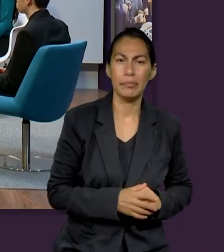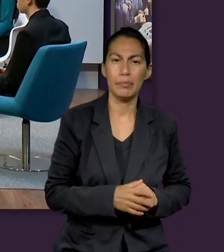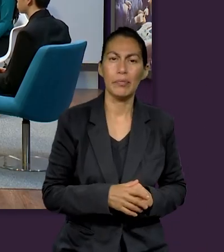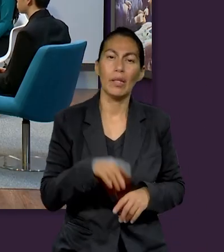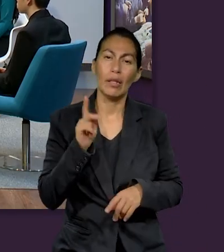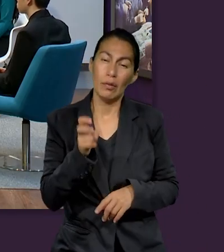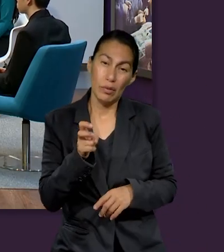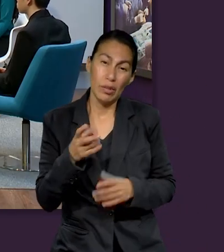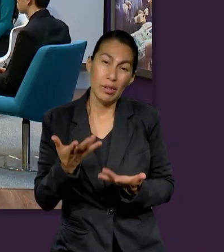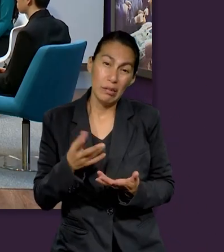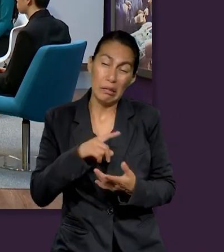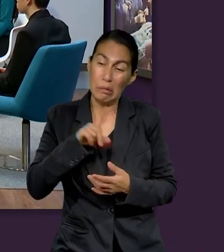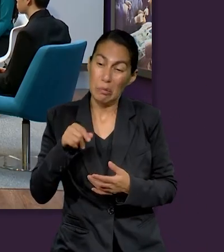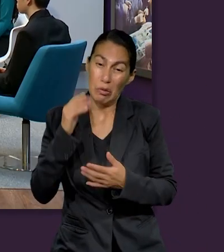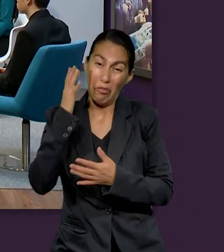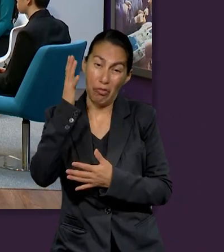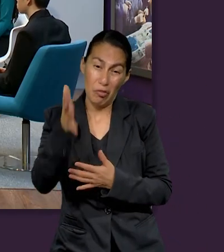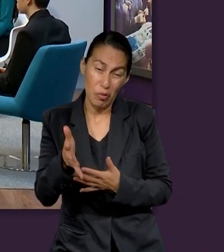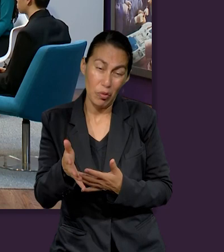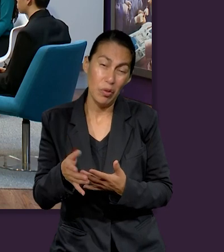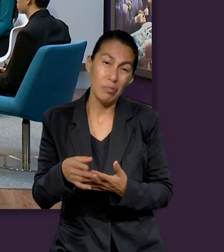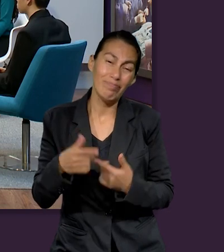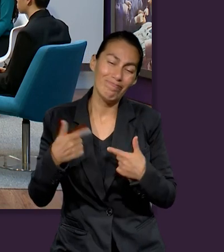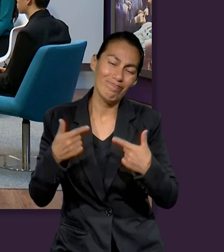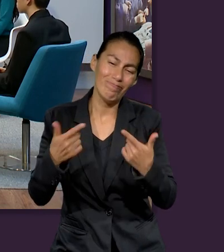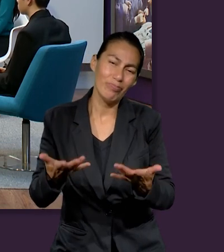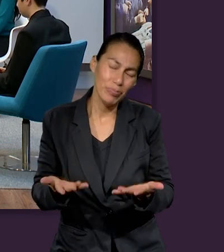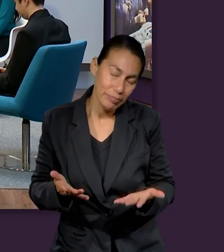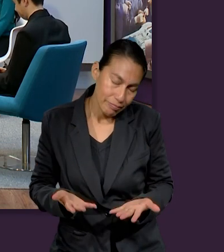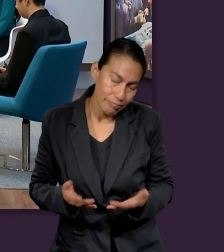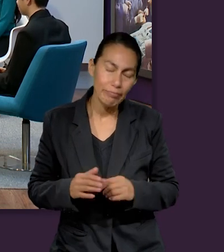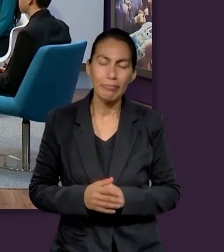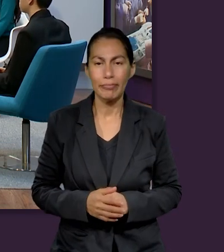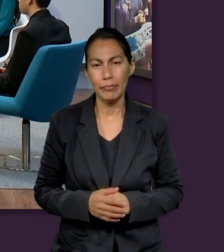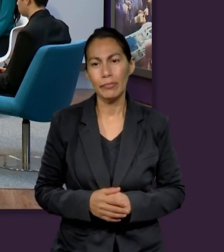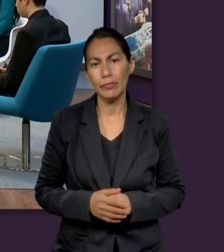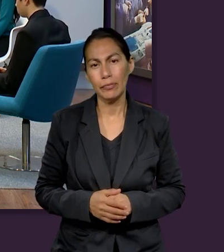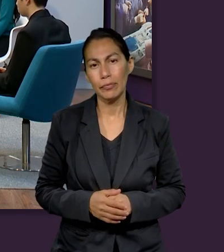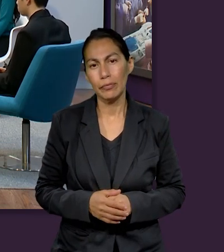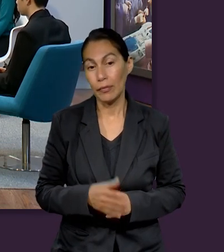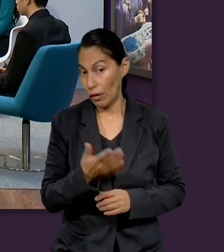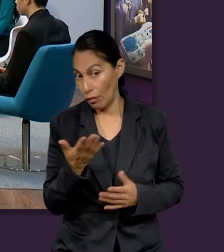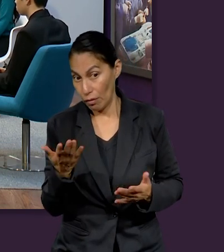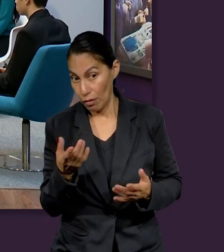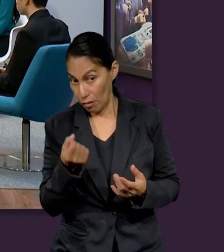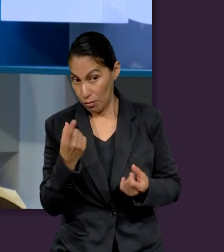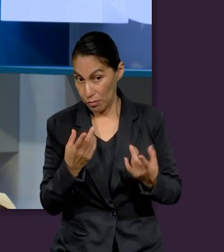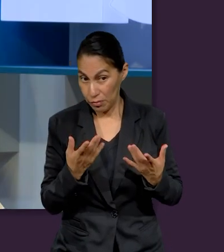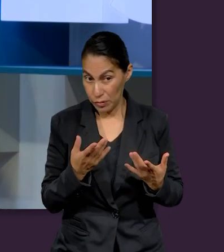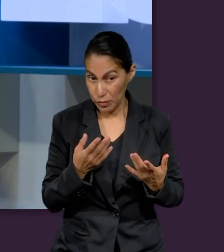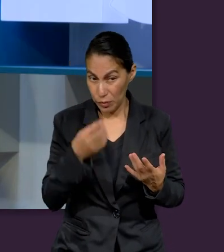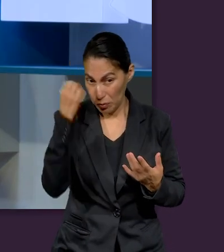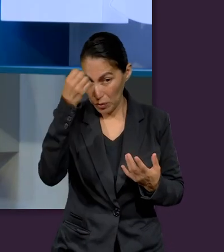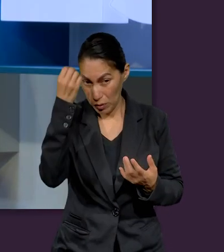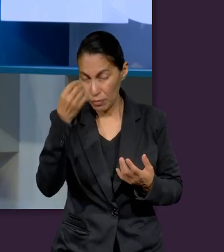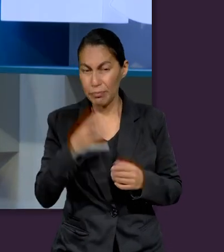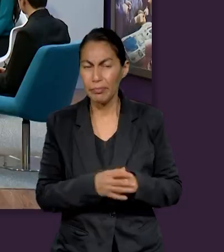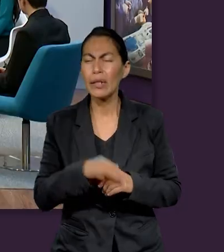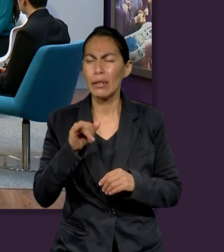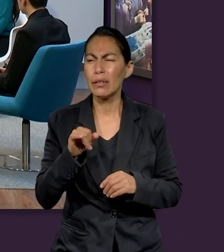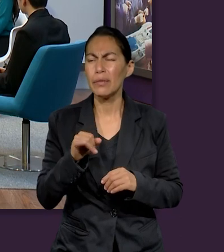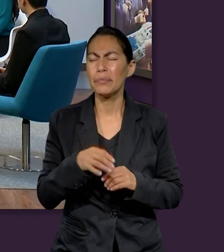etcétera etcétera Y eso al final tiene sus consecuencias Pues como dice la Biblia alguna más tiene alguna